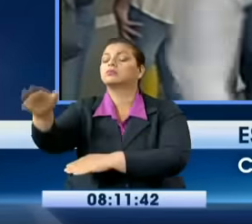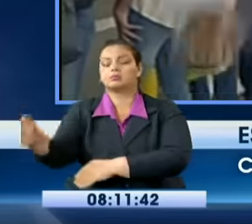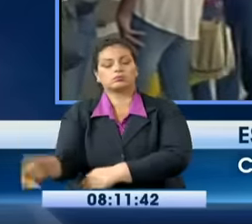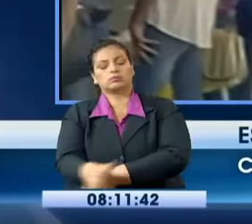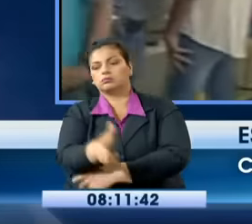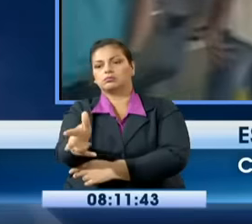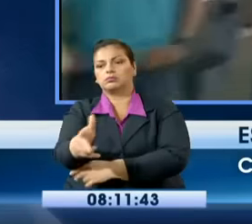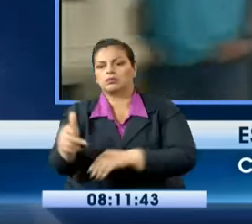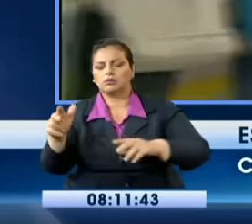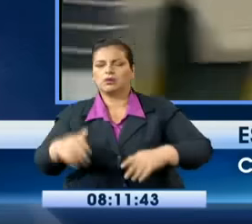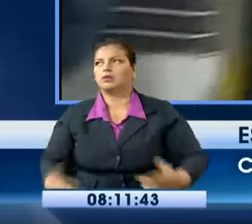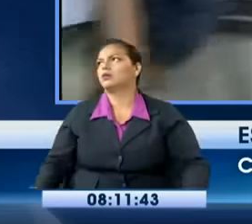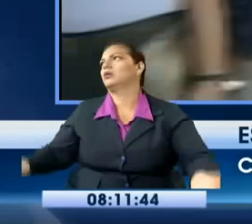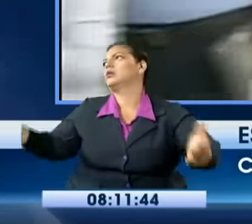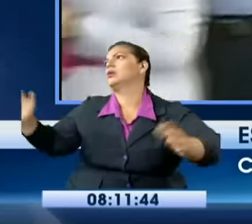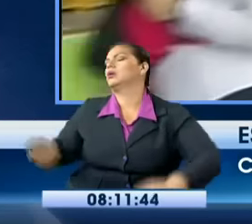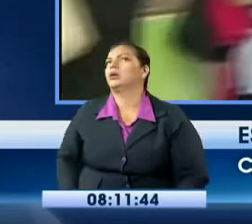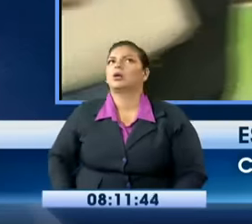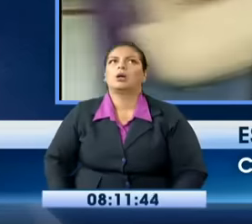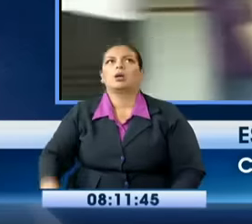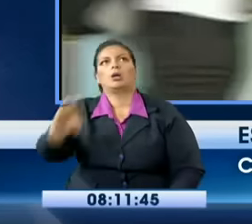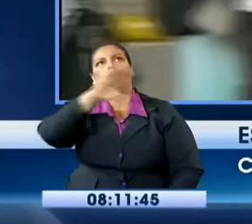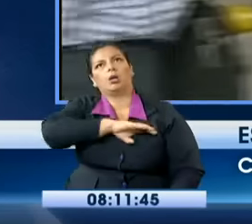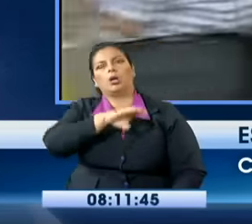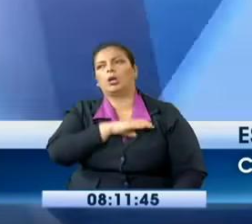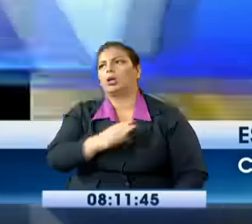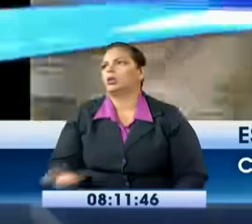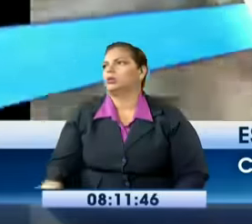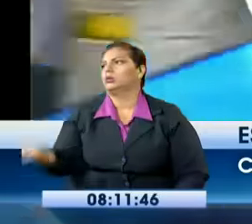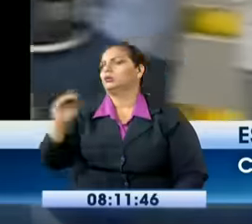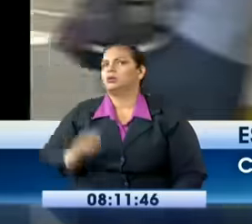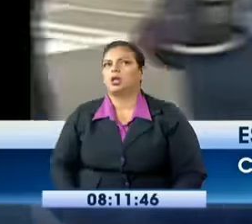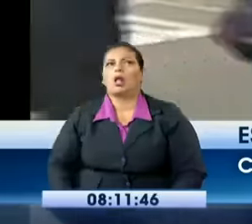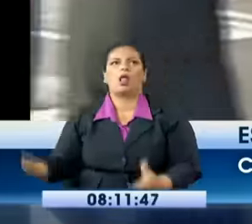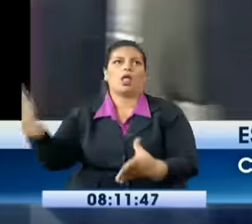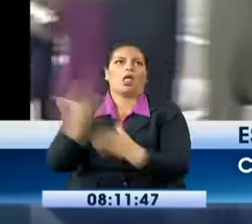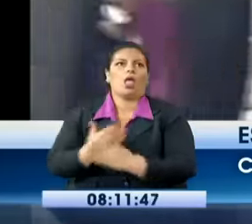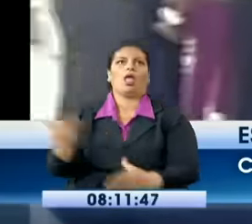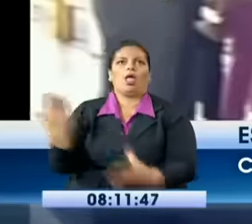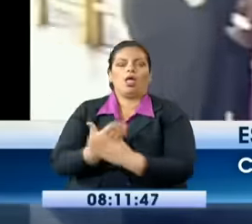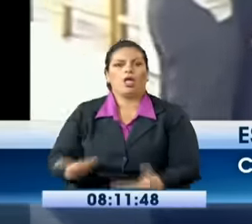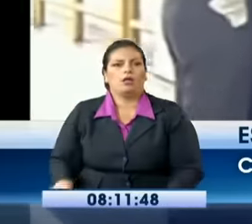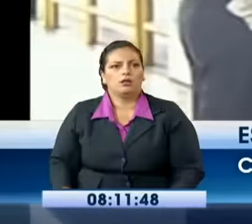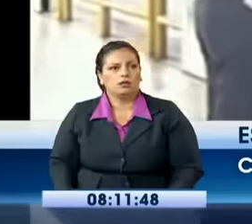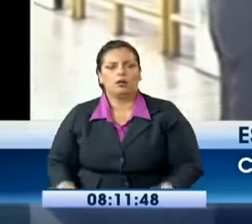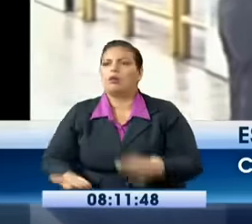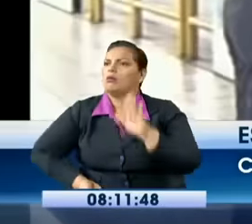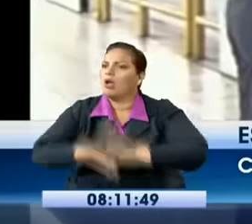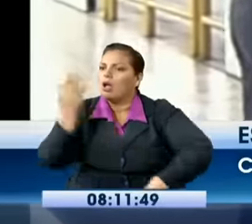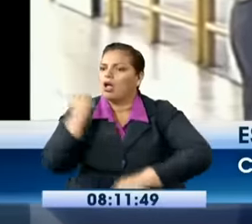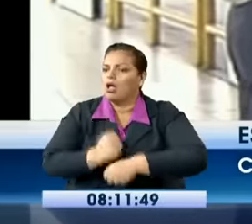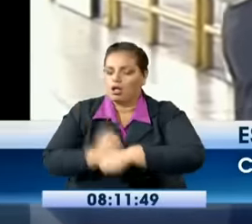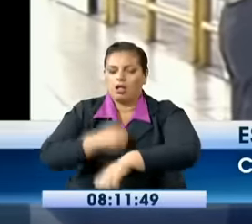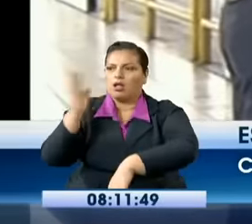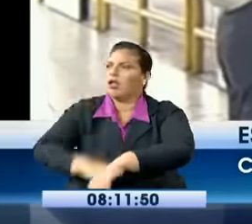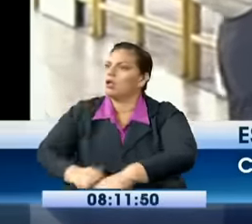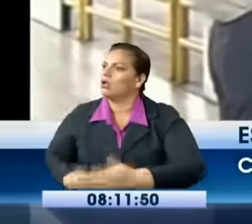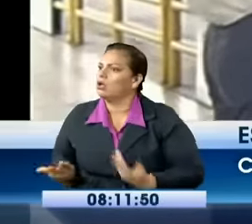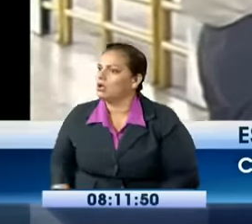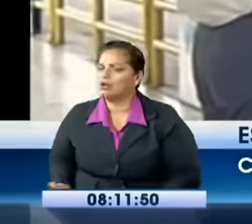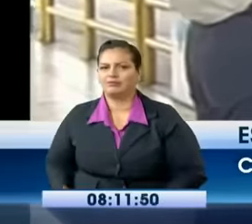tarde al trabajo. No, para acá. Y ¿no? Cuando sucede algo, ese grupito sucede de algo, con la por ejemplo. Exacto. Mira, ahí está. Pero sin embargo ya se están